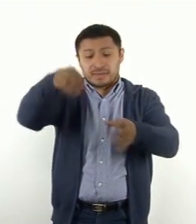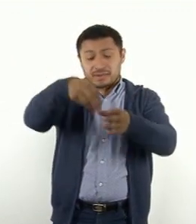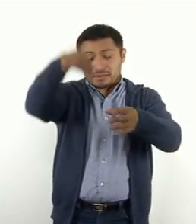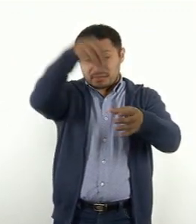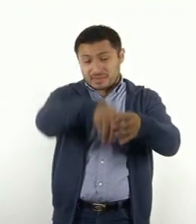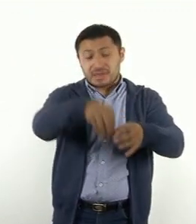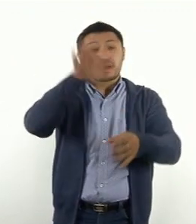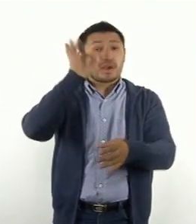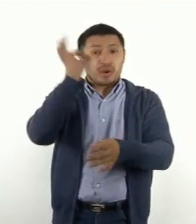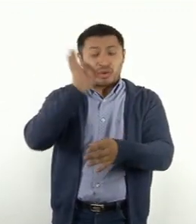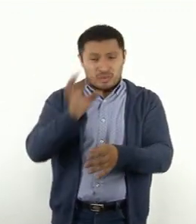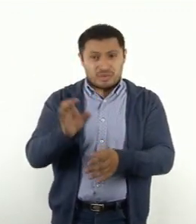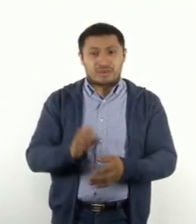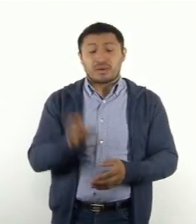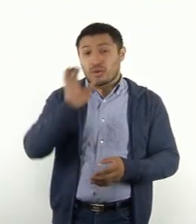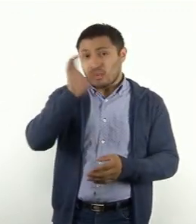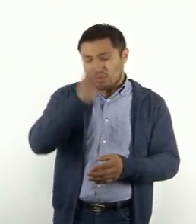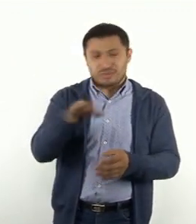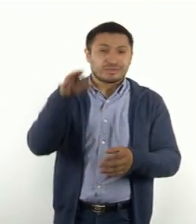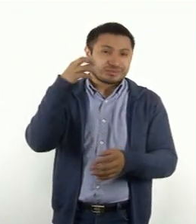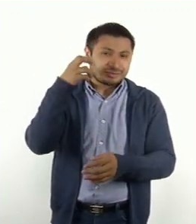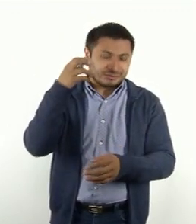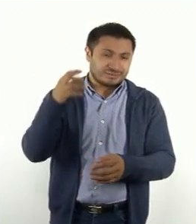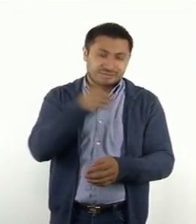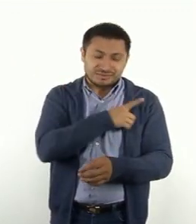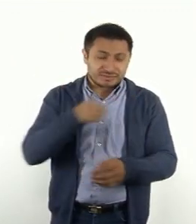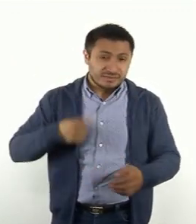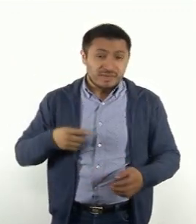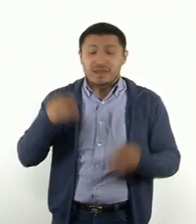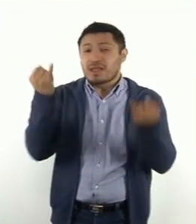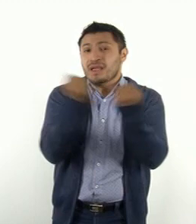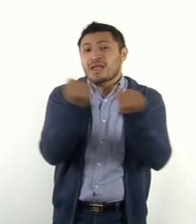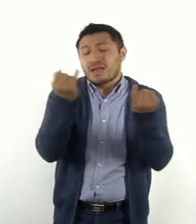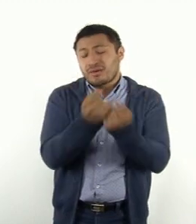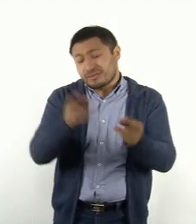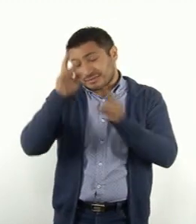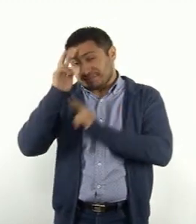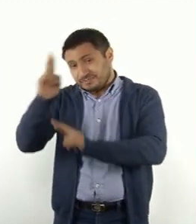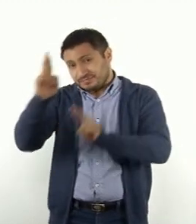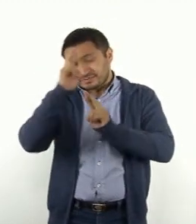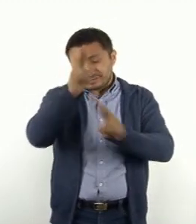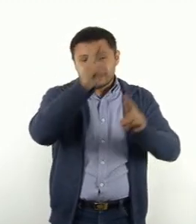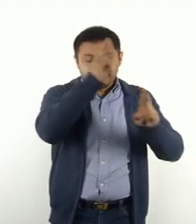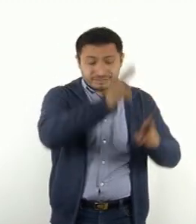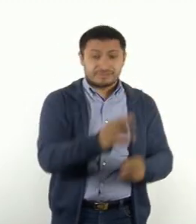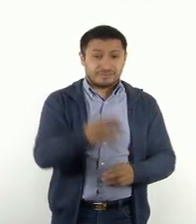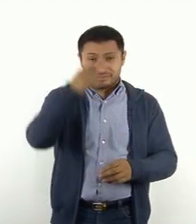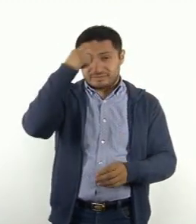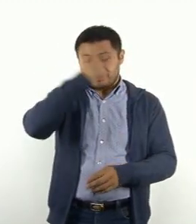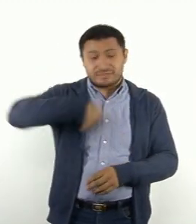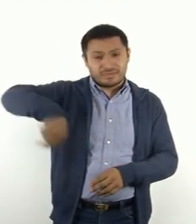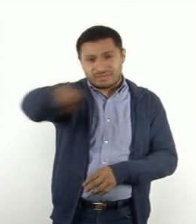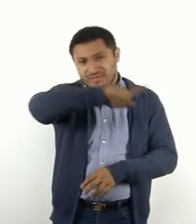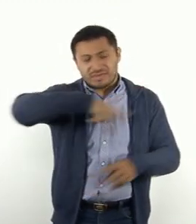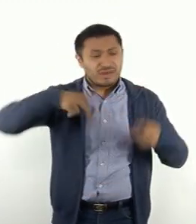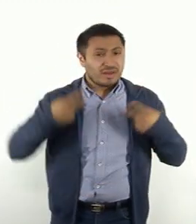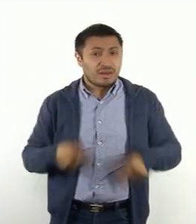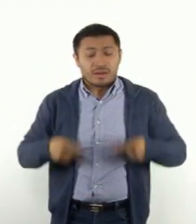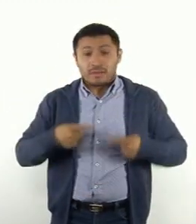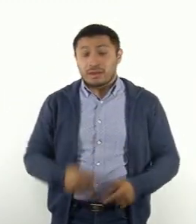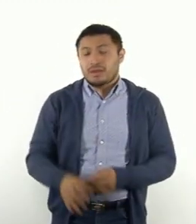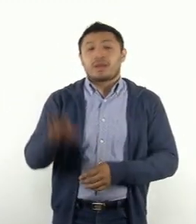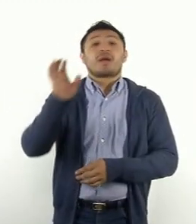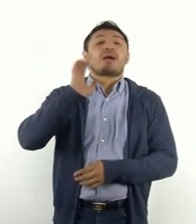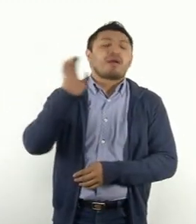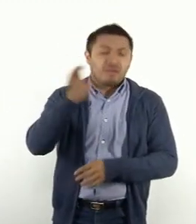sino también cuando asumen actitudes democráticas hacia sí mismos y hacia las y los demás, cuando la